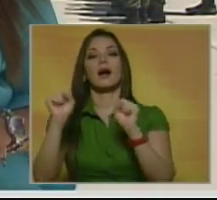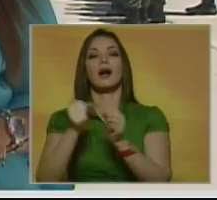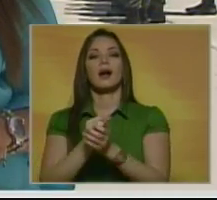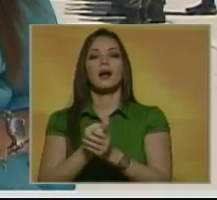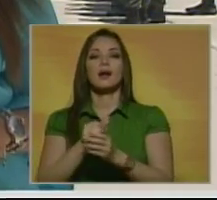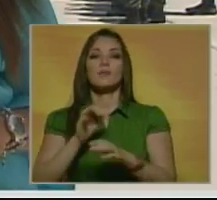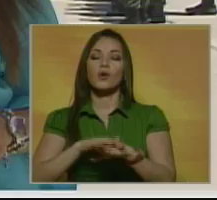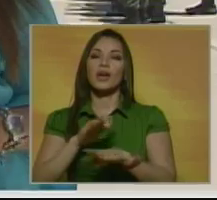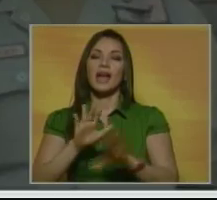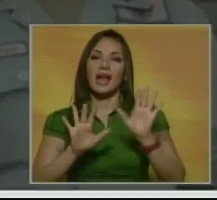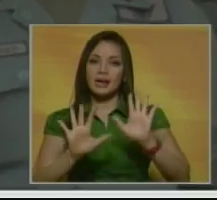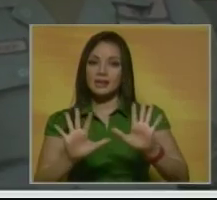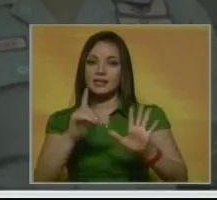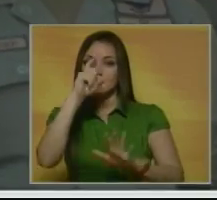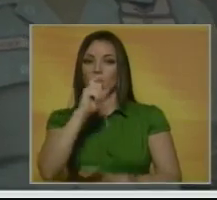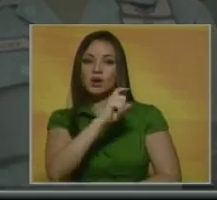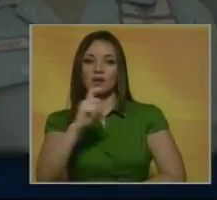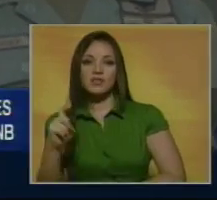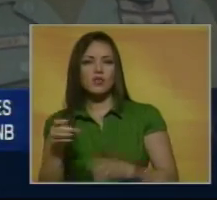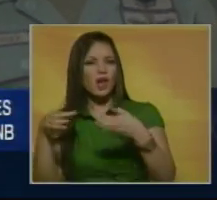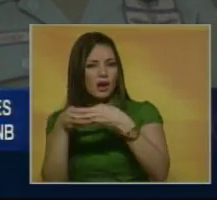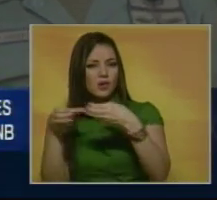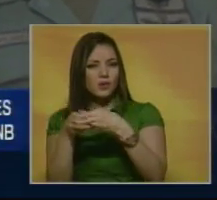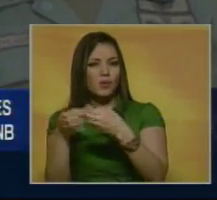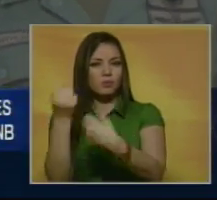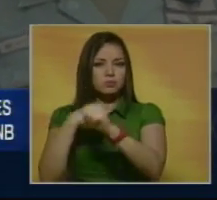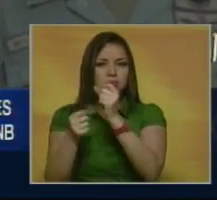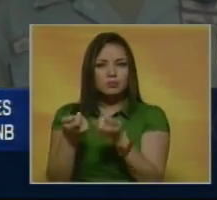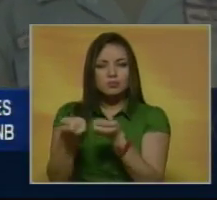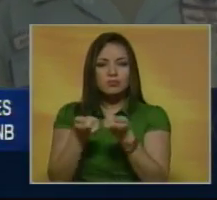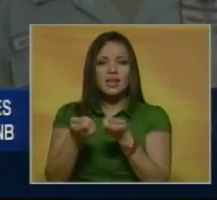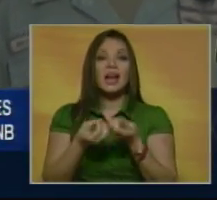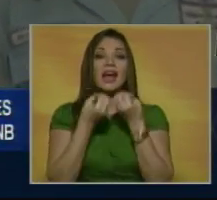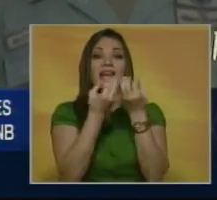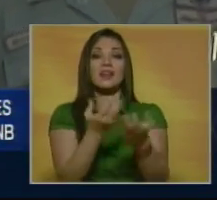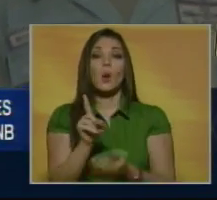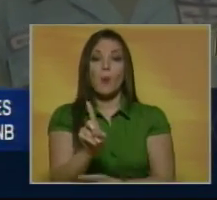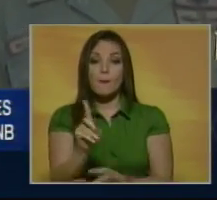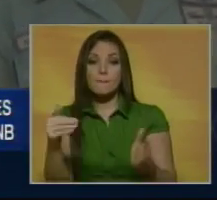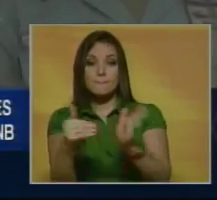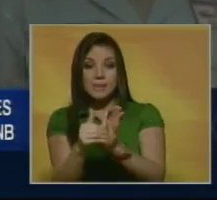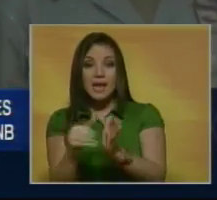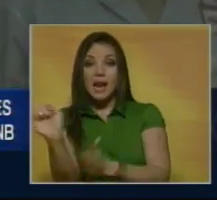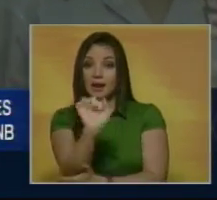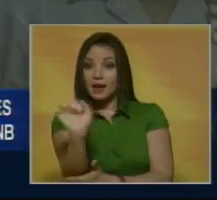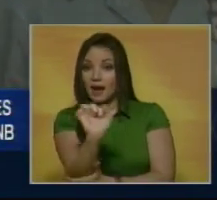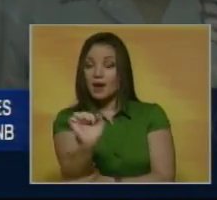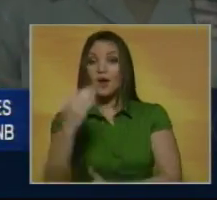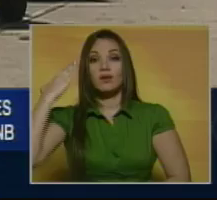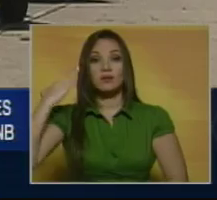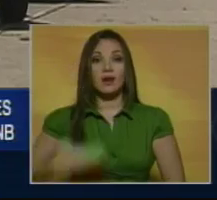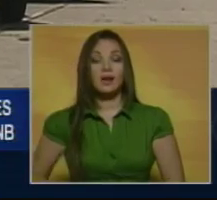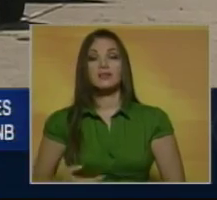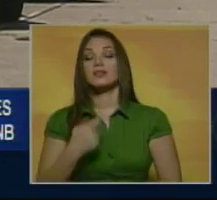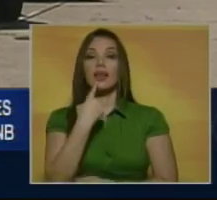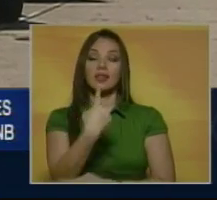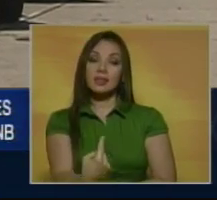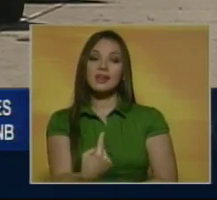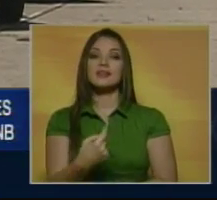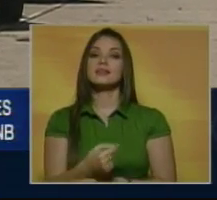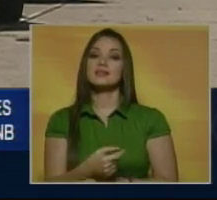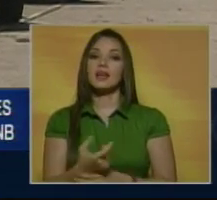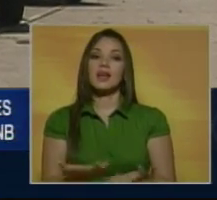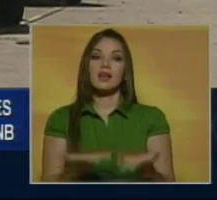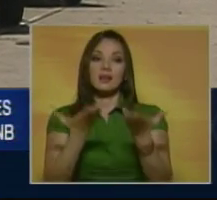10º aniversario del Comando Estratégico Operacional, donde entregó 1000 vehículos a la Fuerza Armada Nacional. Él señalaba que esto era para elevar